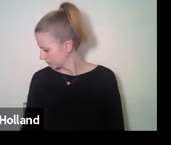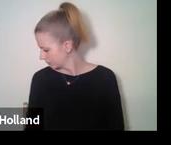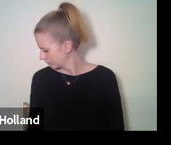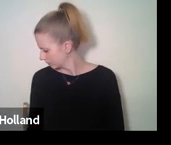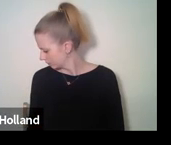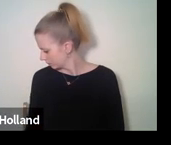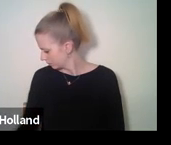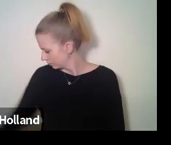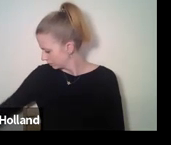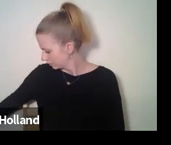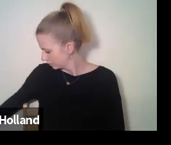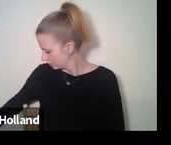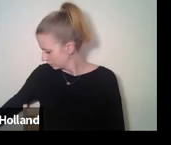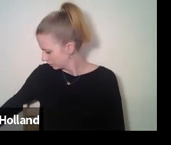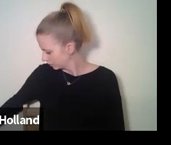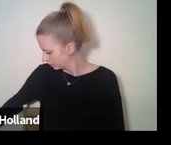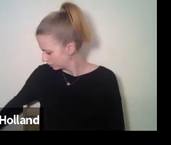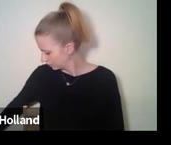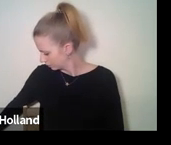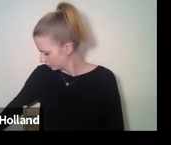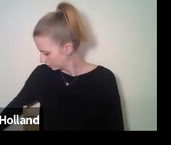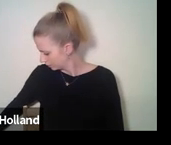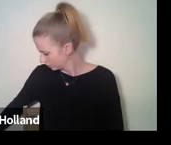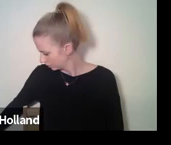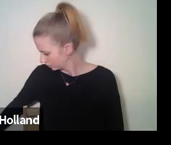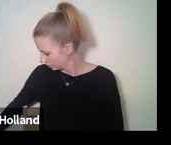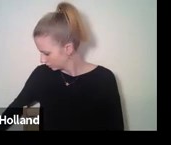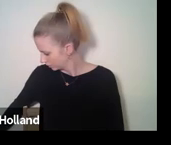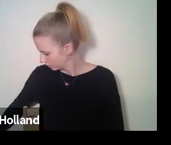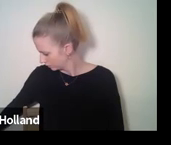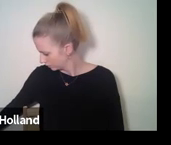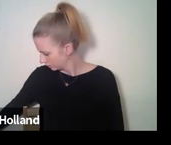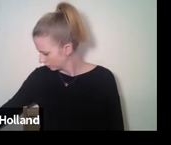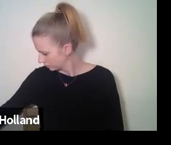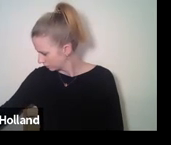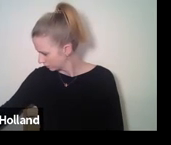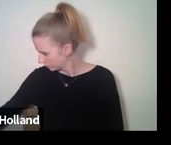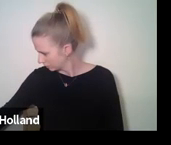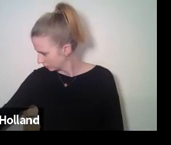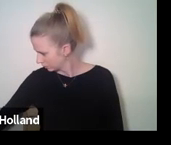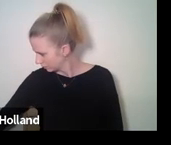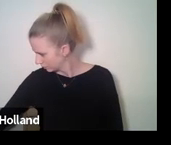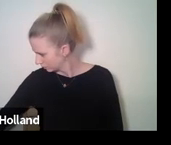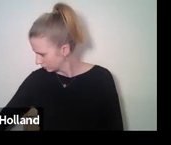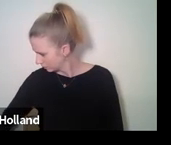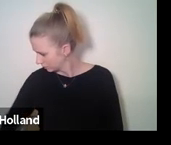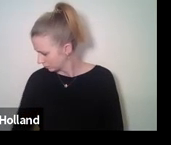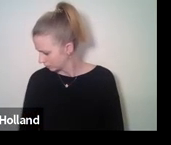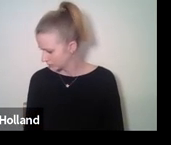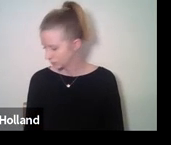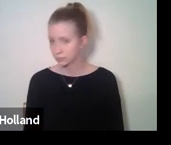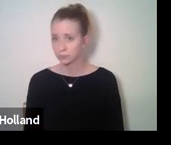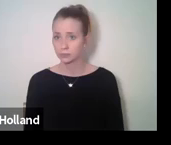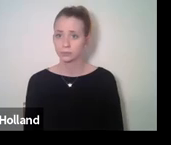tarifas promedio de RGE, intentamos generar ahorros durante la duración del programa. No es una garantía de